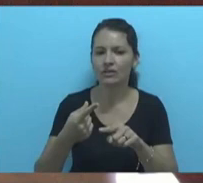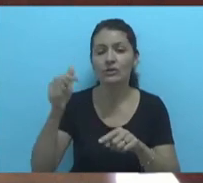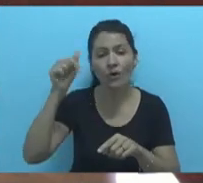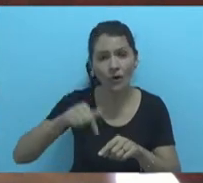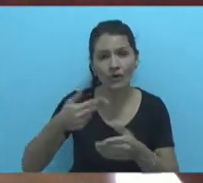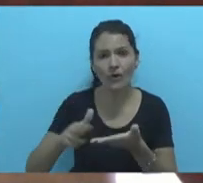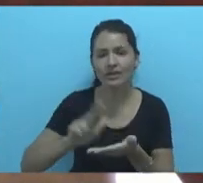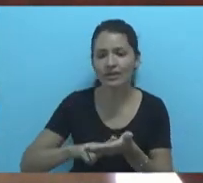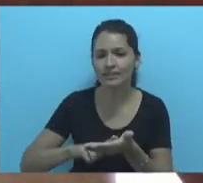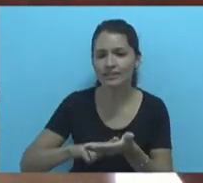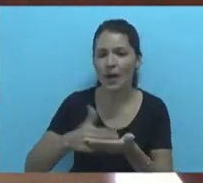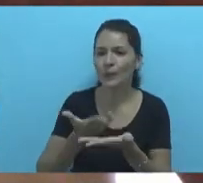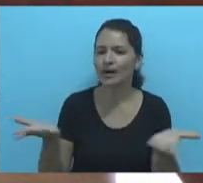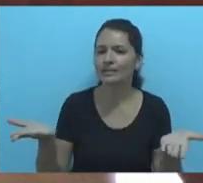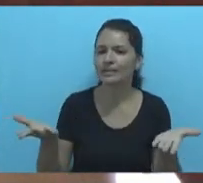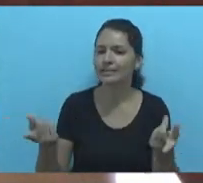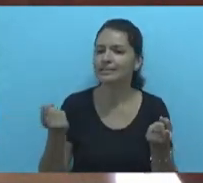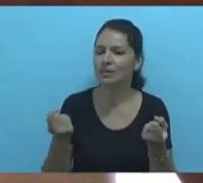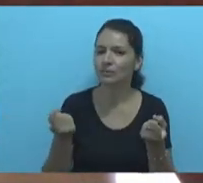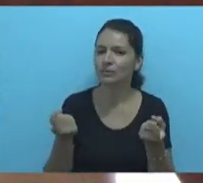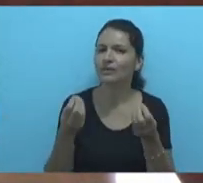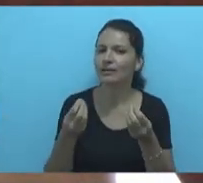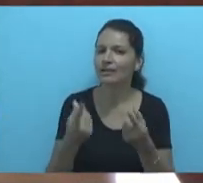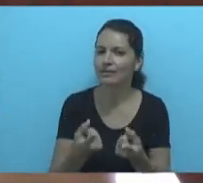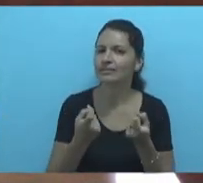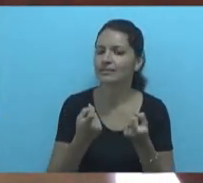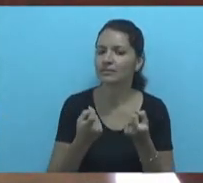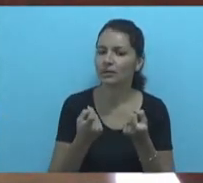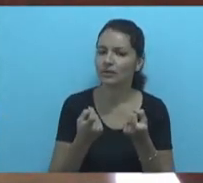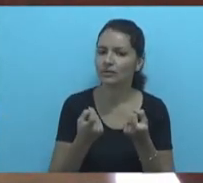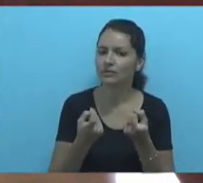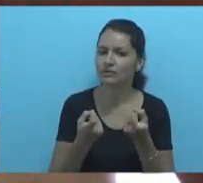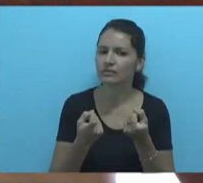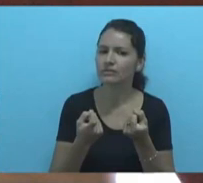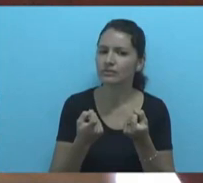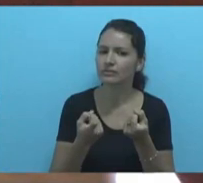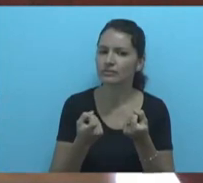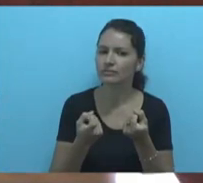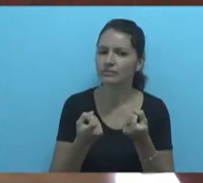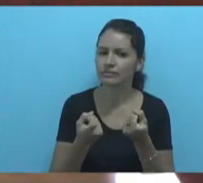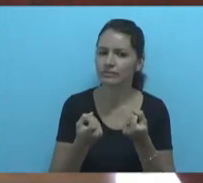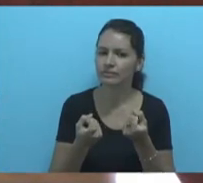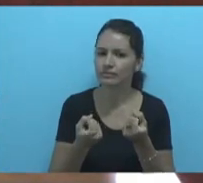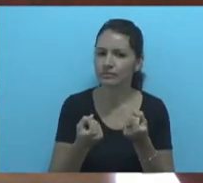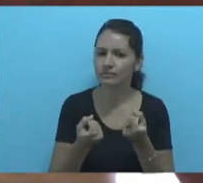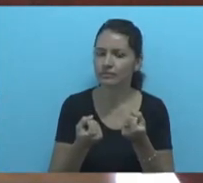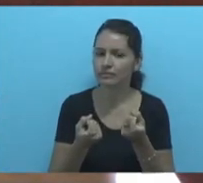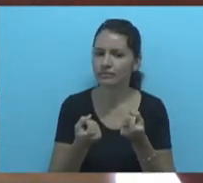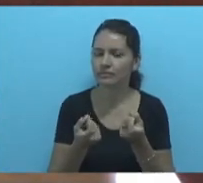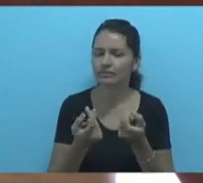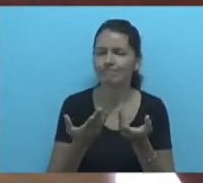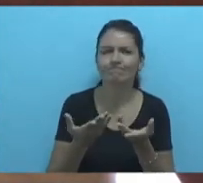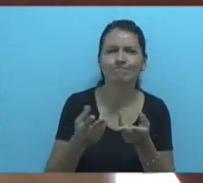hoy ponen en evidencia que no podemos seguir poniendo como en discusión la cuestión